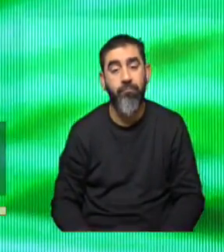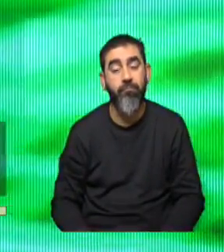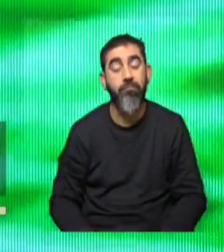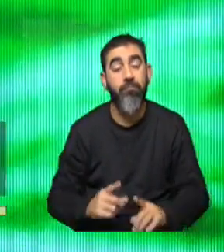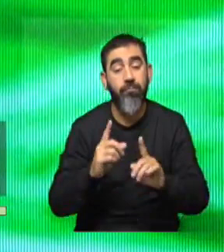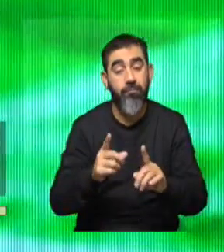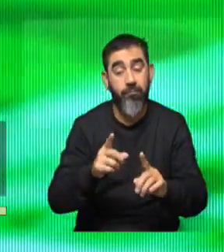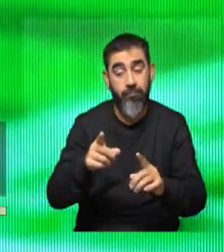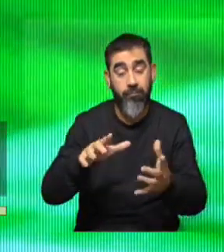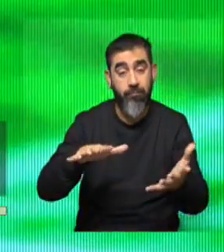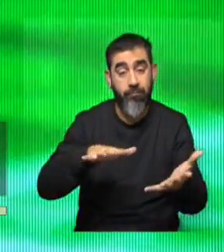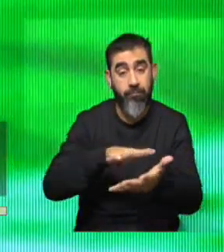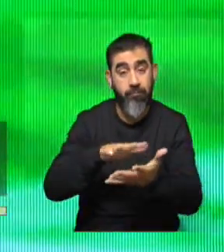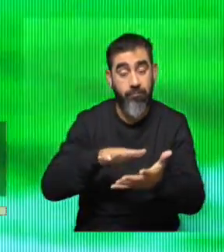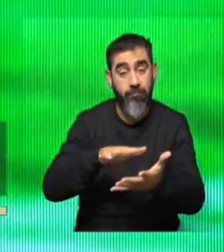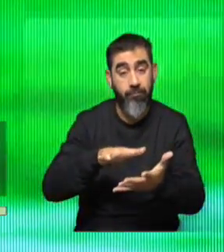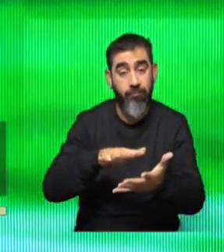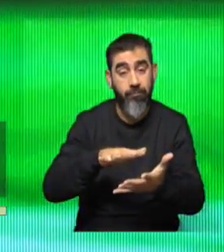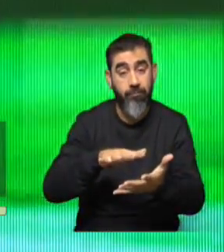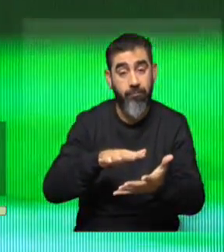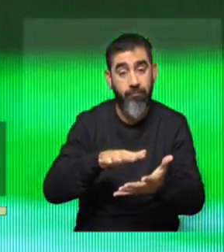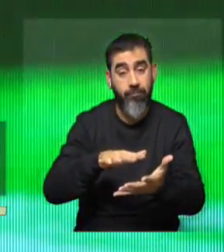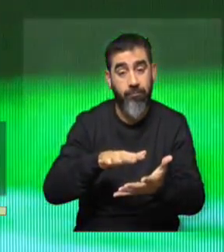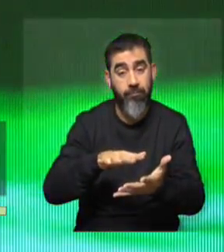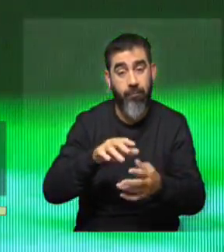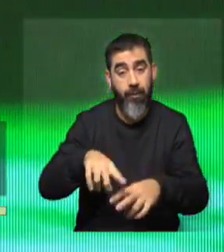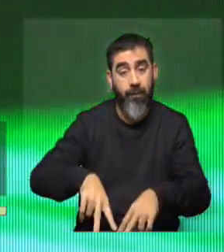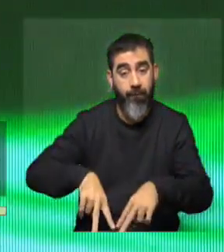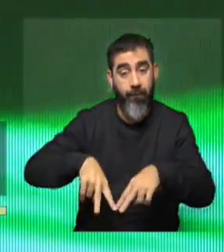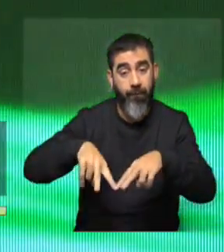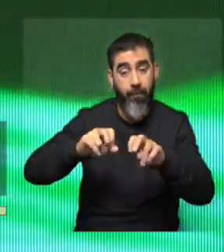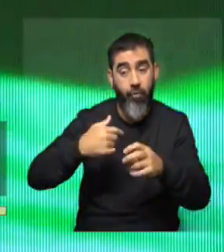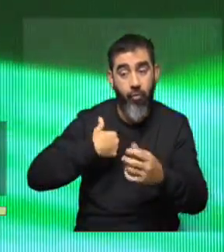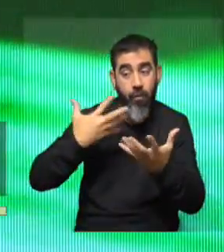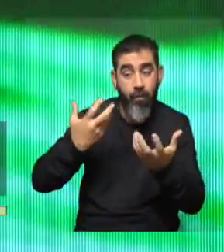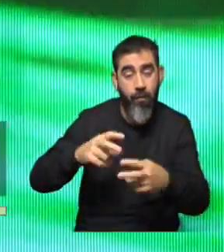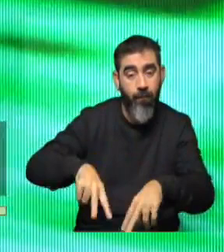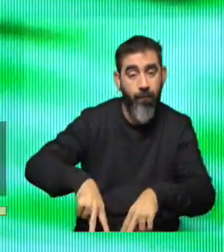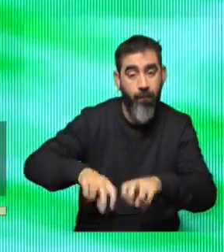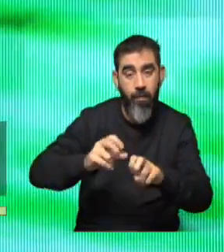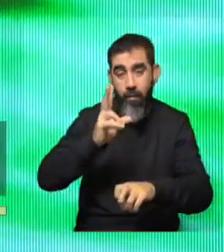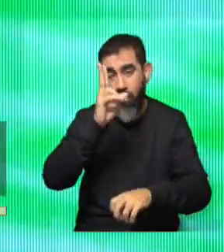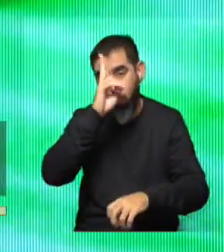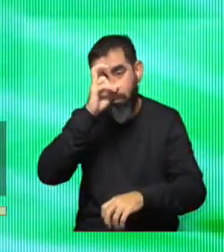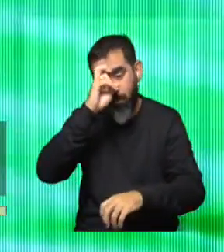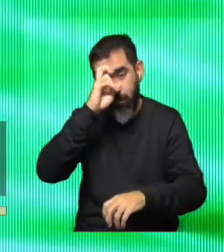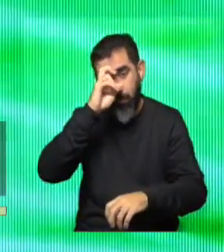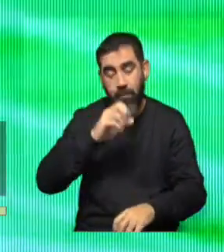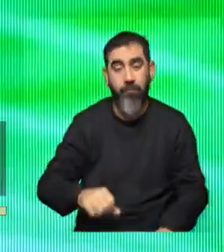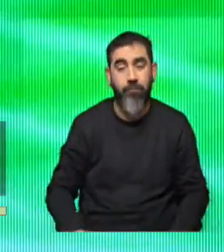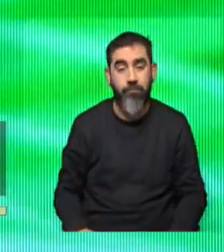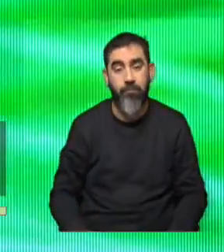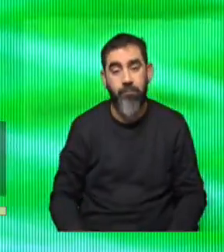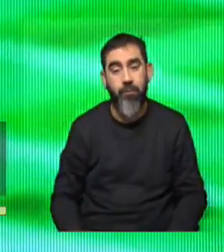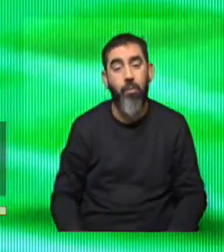hecho decir que yo creo que una investigación si uno quiere investigar lo que pasó en un hospital lo puede hacer